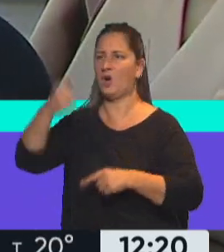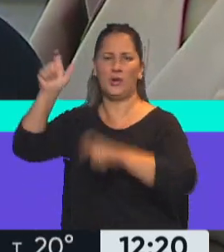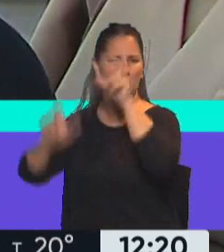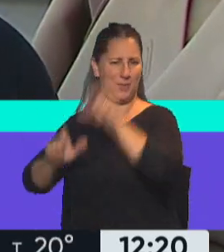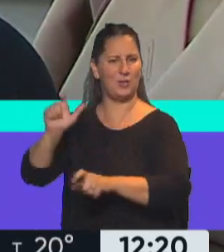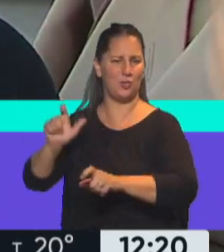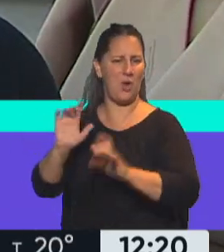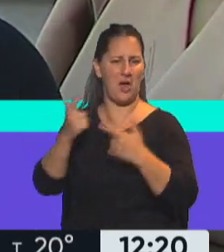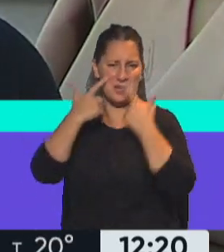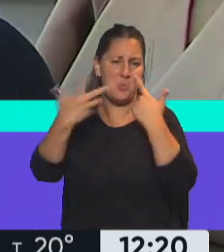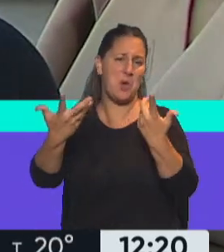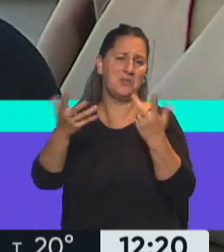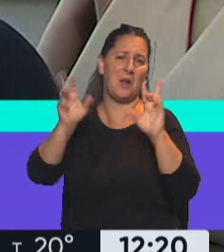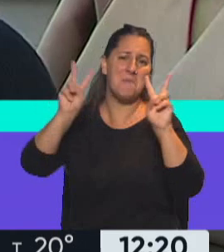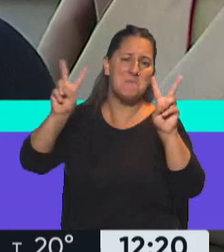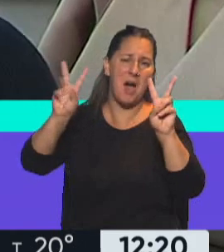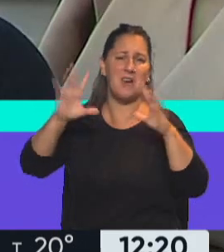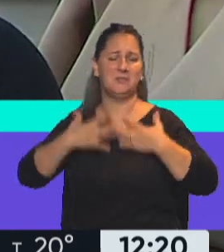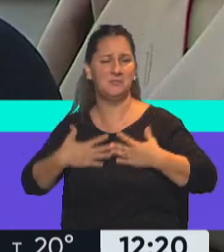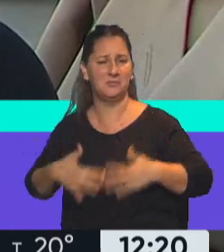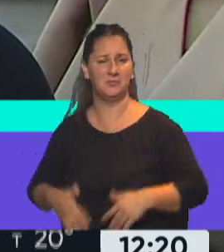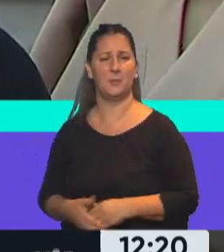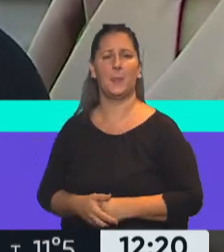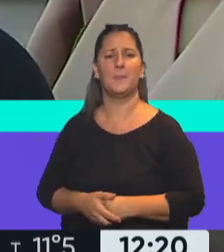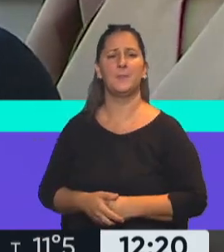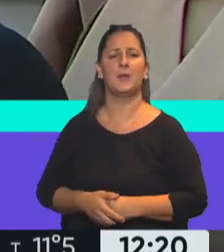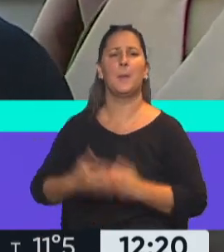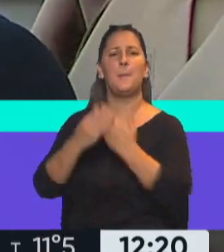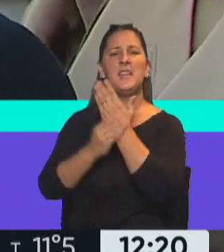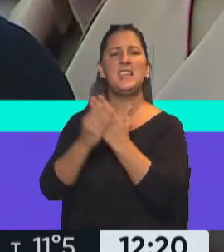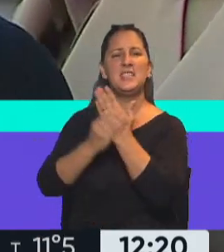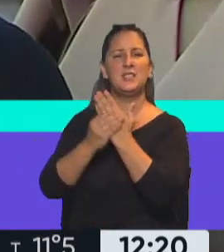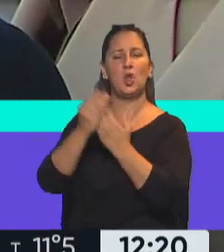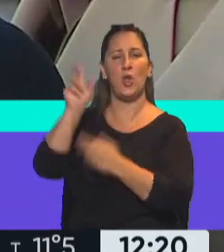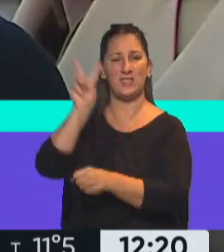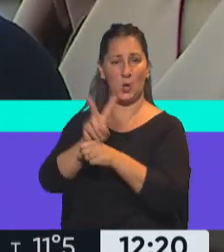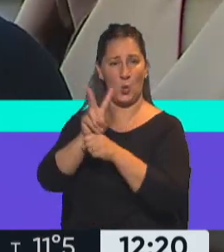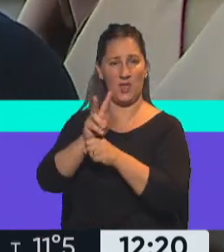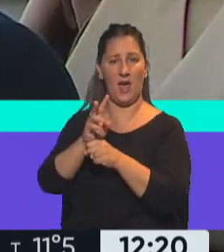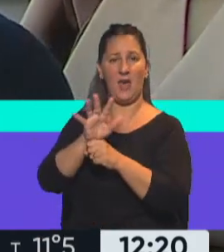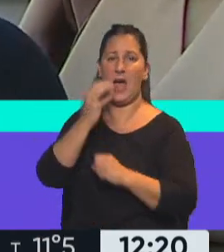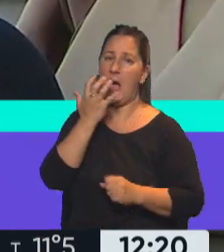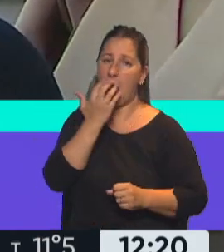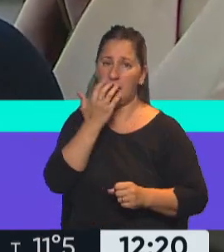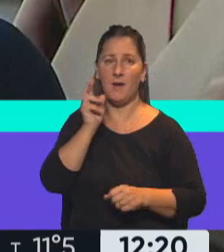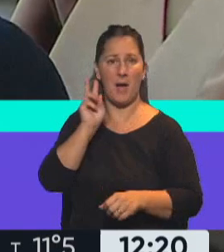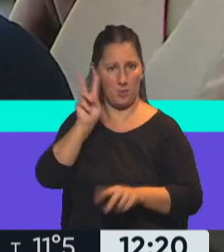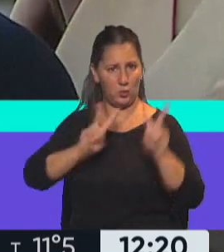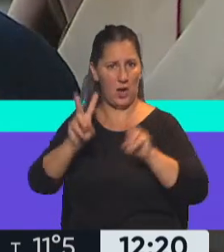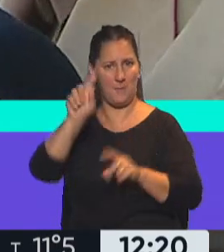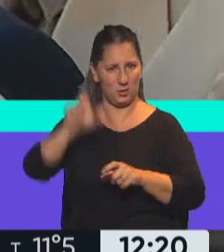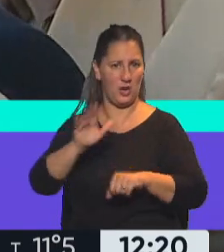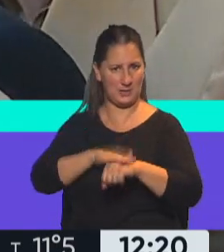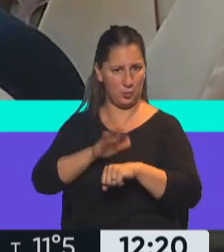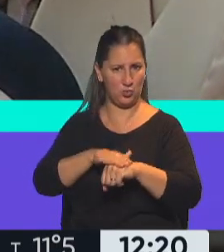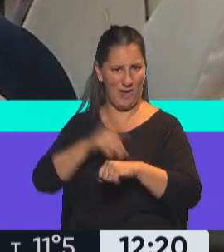se manifestó en forma pacífica, ¿verdad? ¿Confía el ministro de Seguridad, Aníbal Fernández, en que van a encontrar a los responsables? Él lo dijo, que están trabajando en eso y